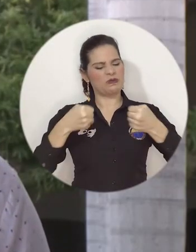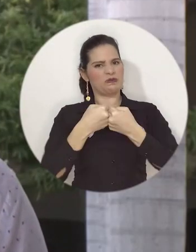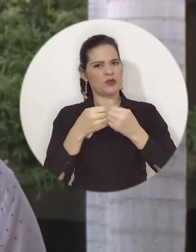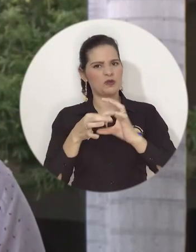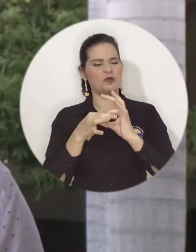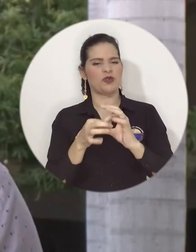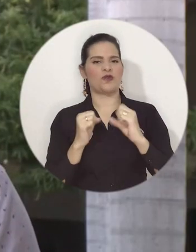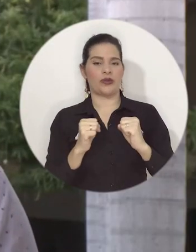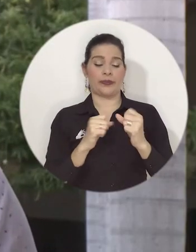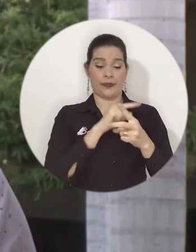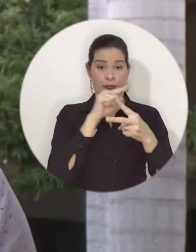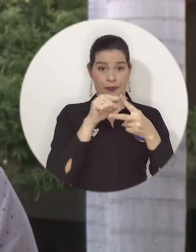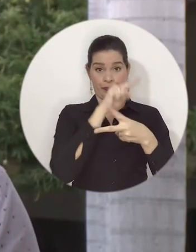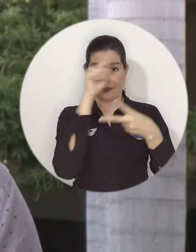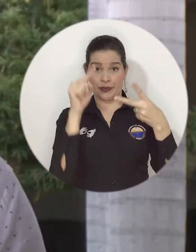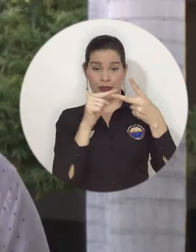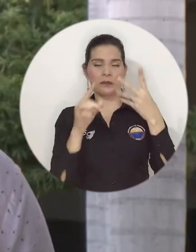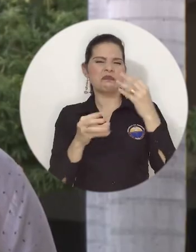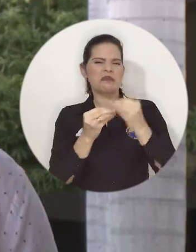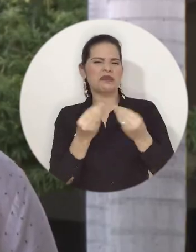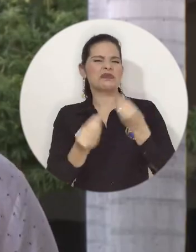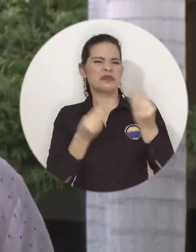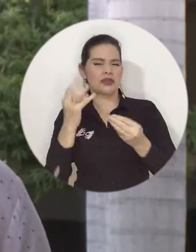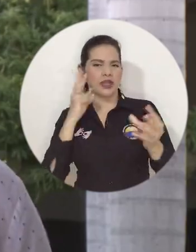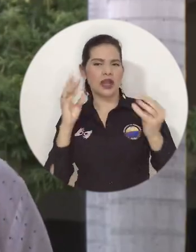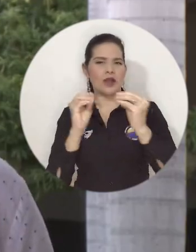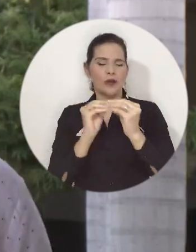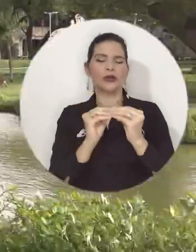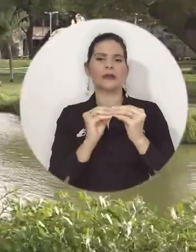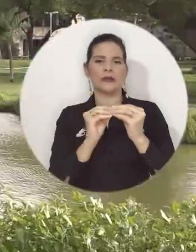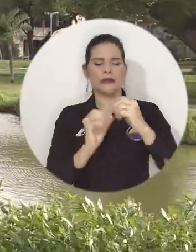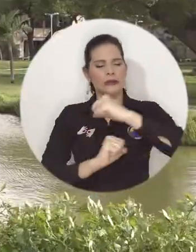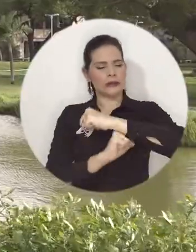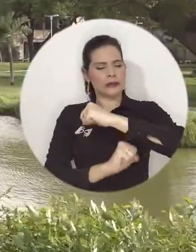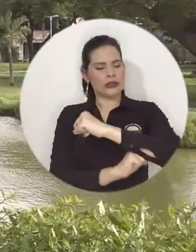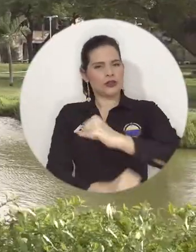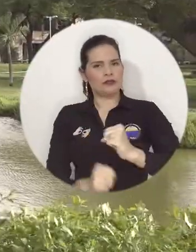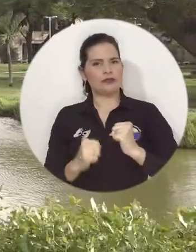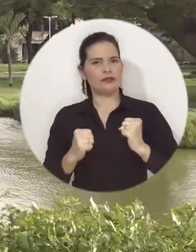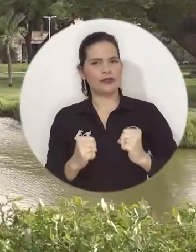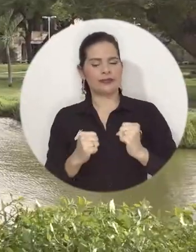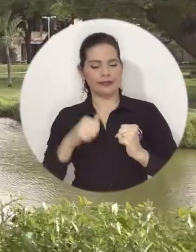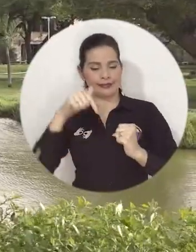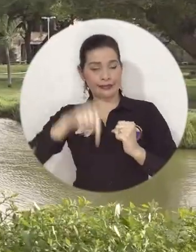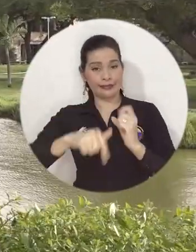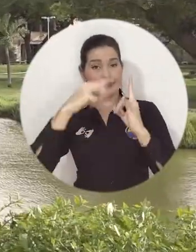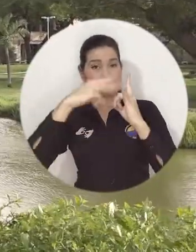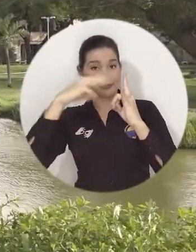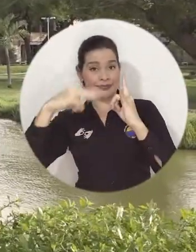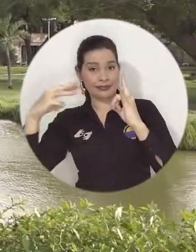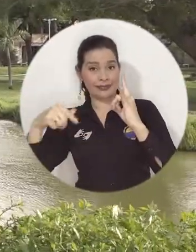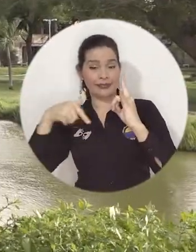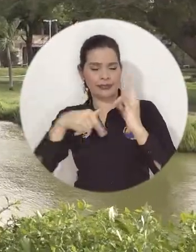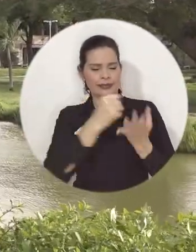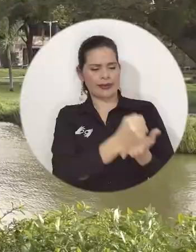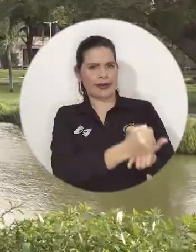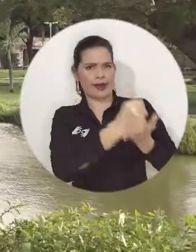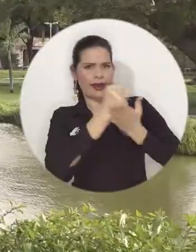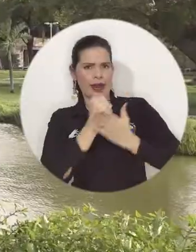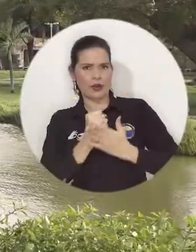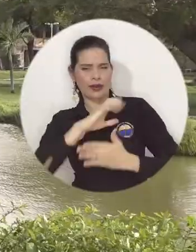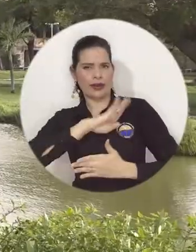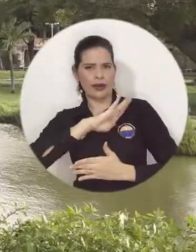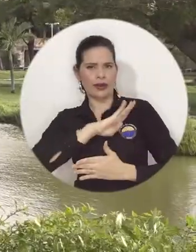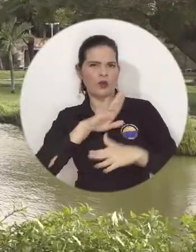lado, un fortalecimiento institucional donde la universidad nos brinda apoyo